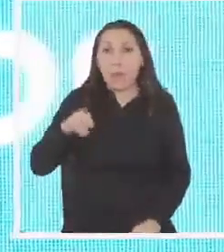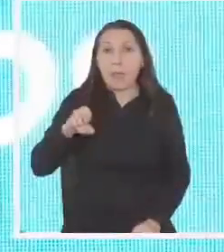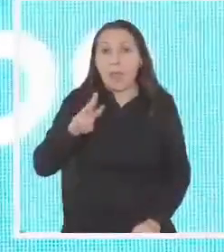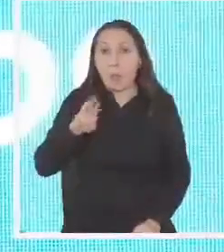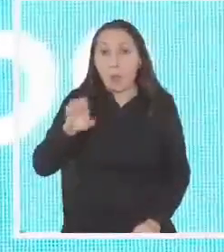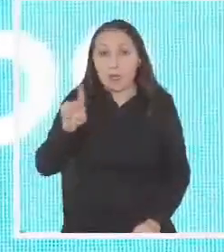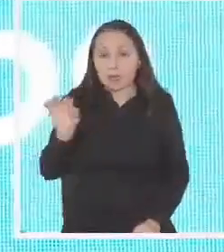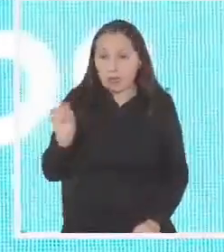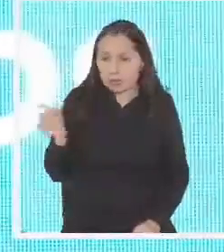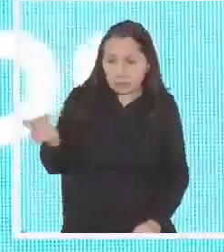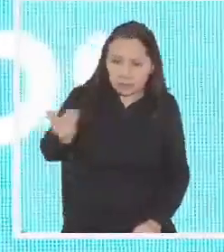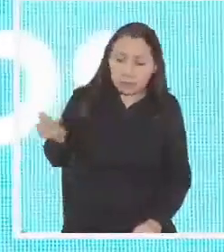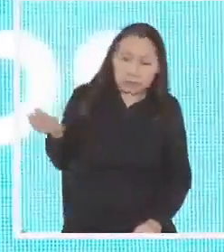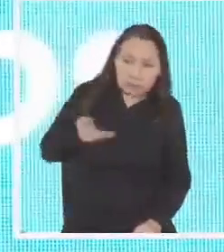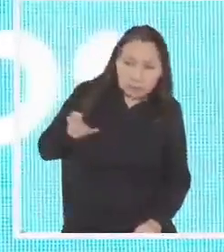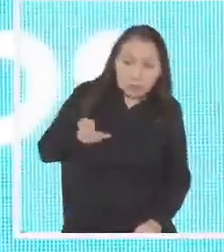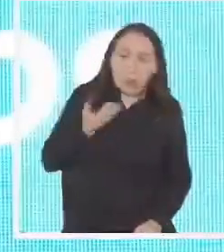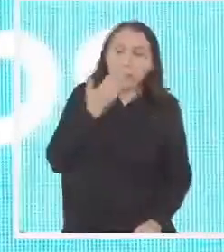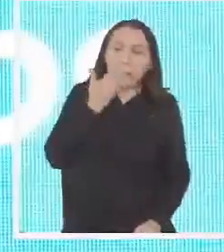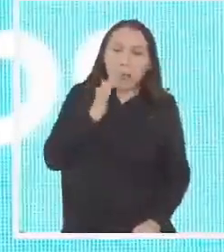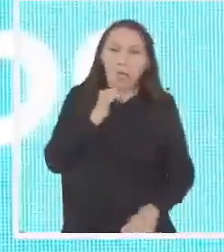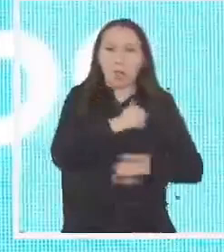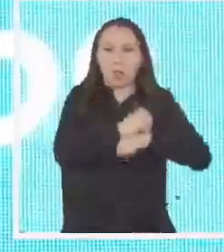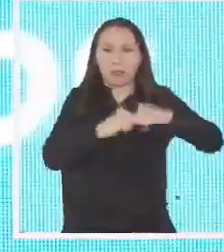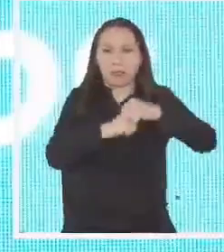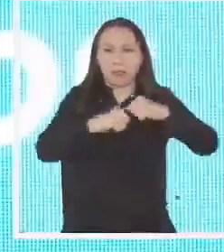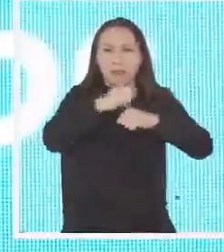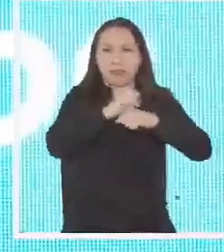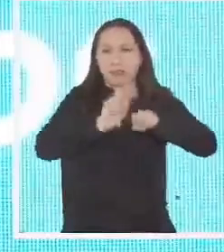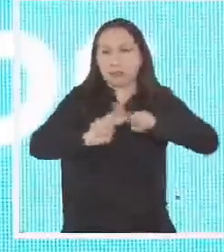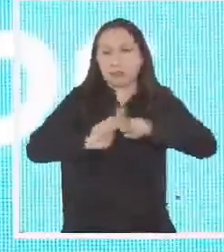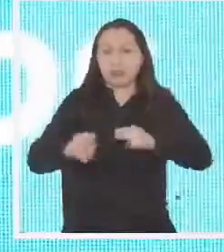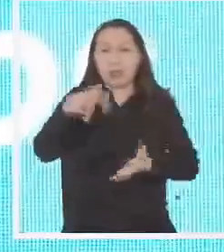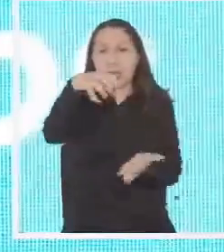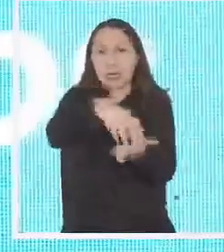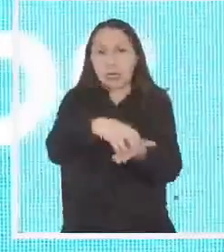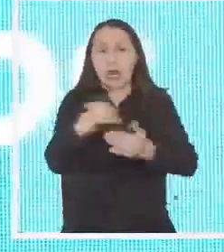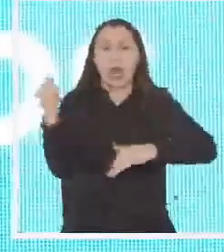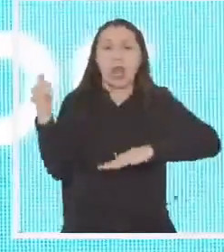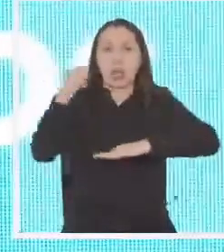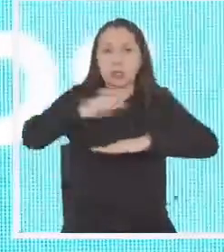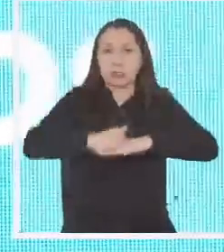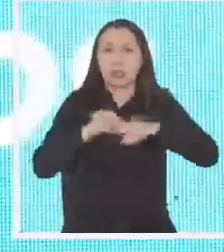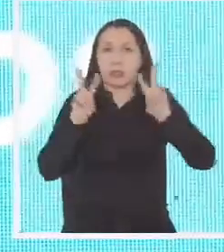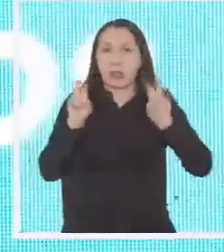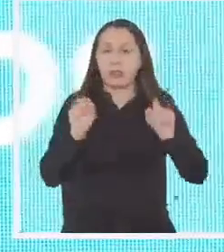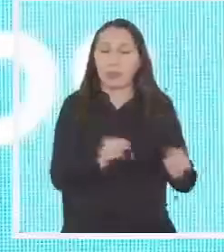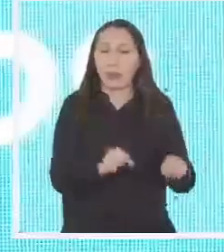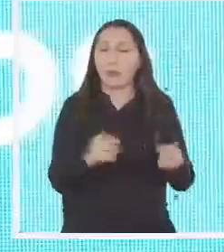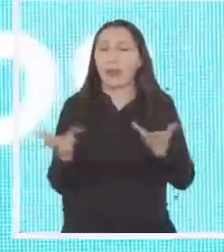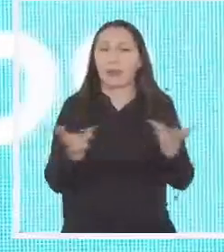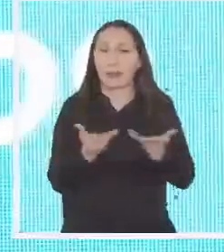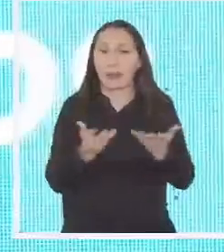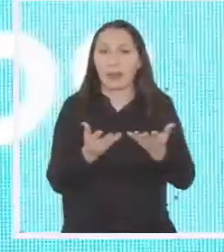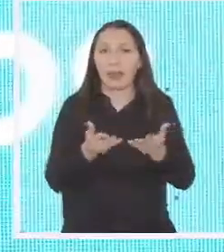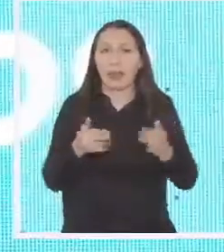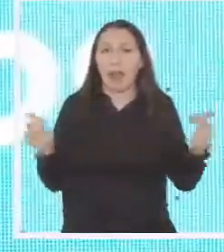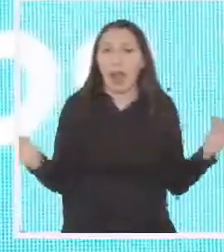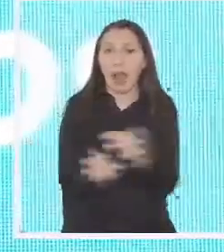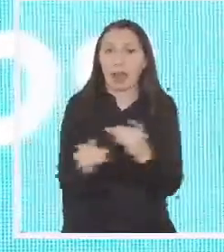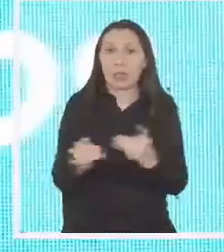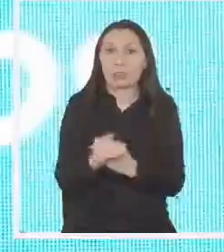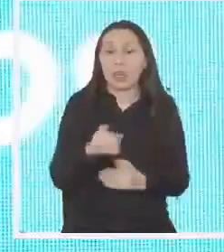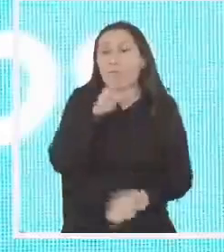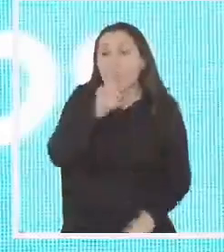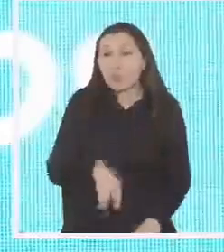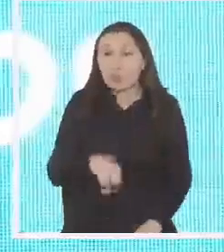recién la necesidad de mejorar la infraestructura en la región de Aysén, a propósito de la carretera Austral, en donde